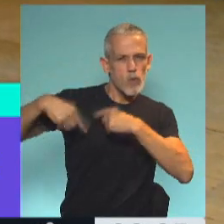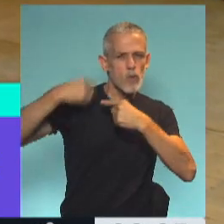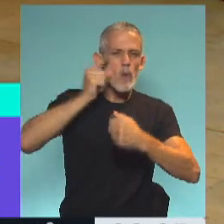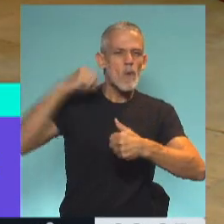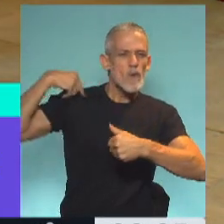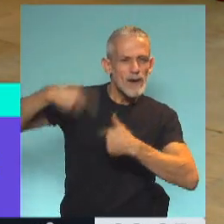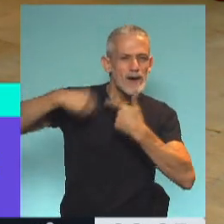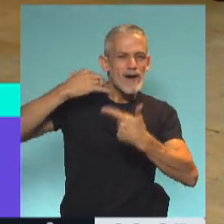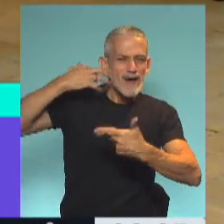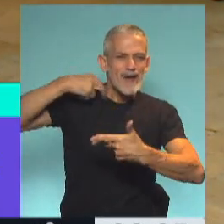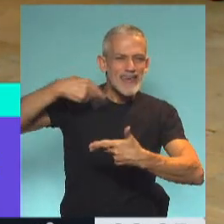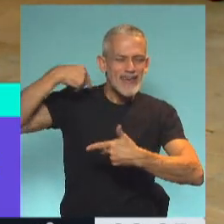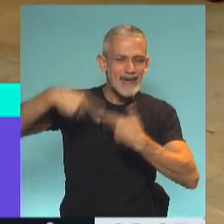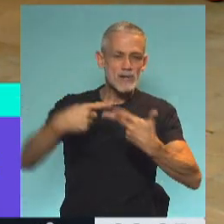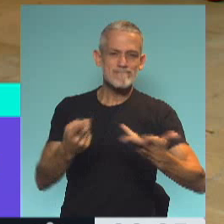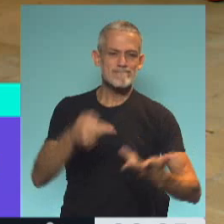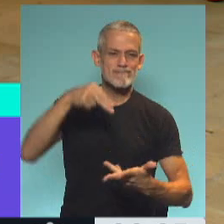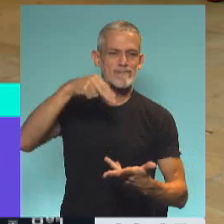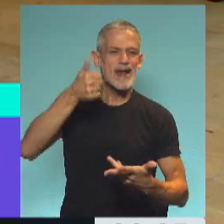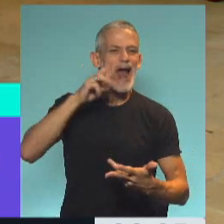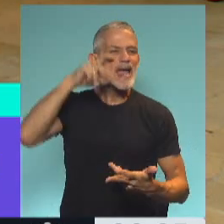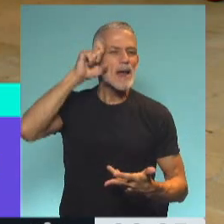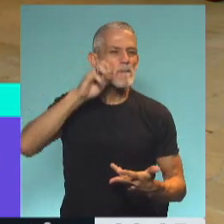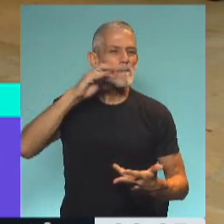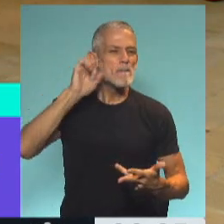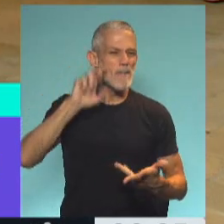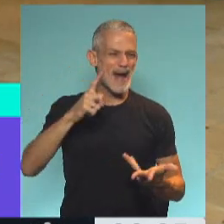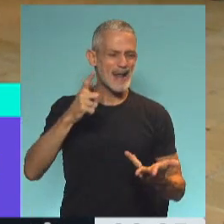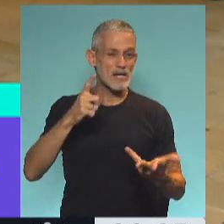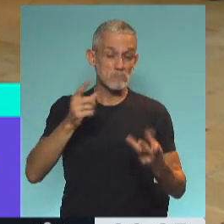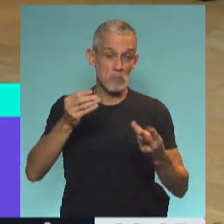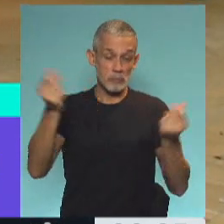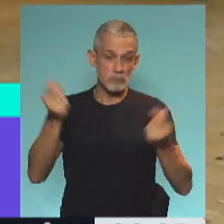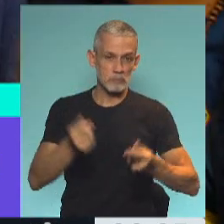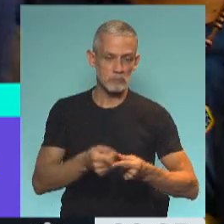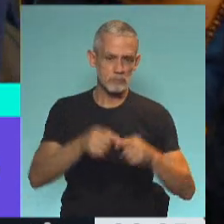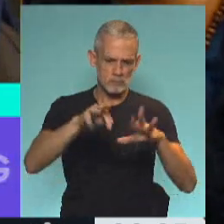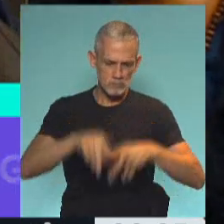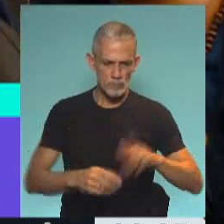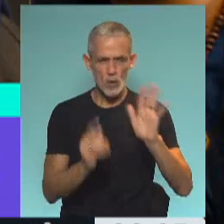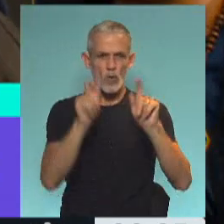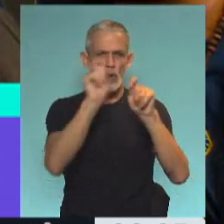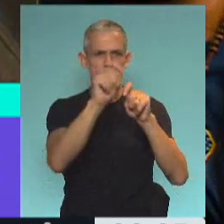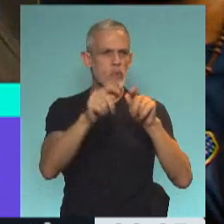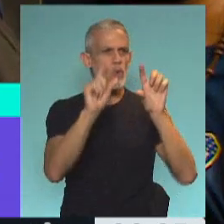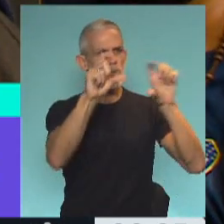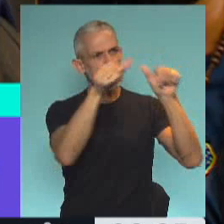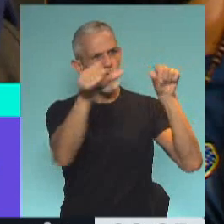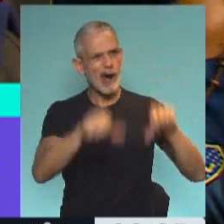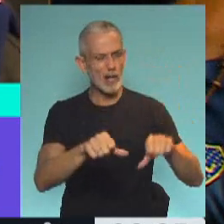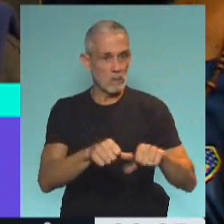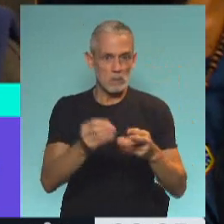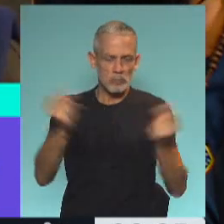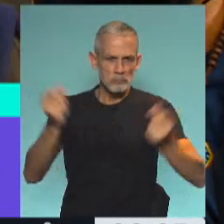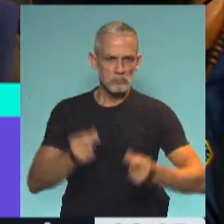Nyberger, y nada, desaparecieron. No, dejaron la nota el 5 del 5 y después desaparecieron.